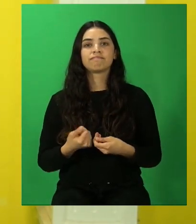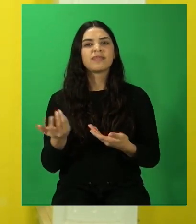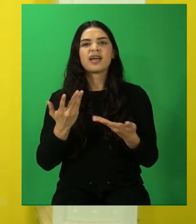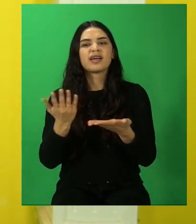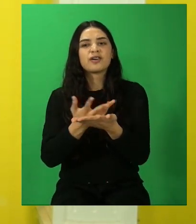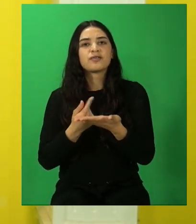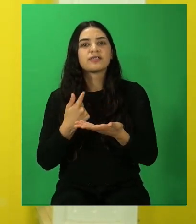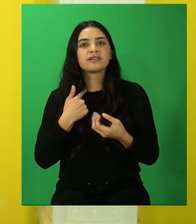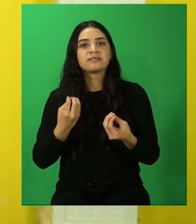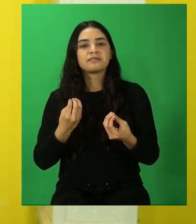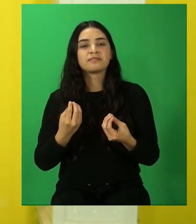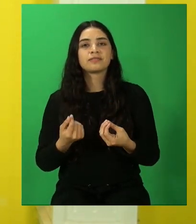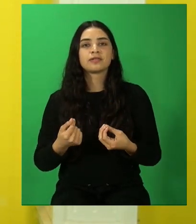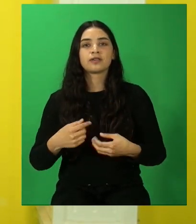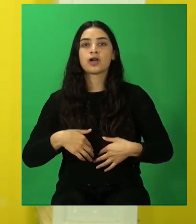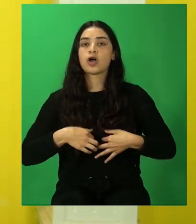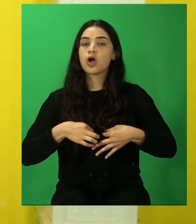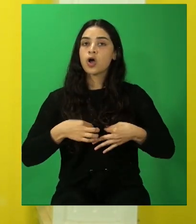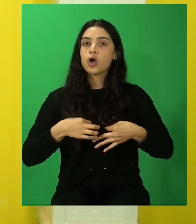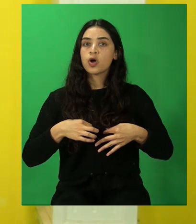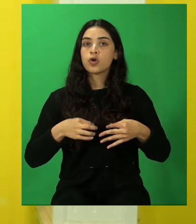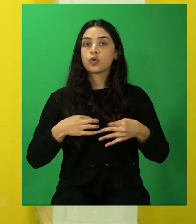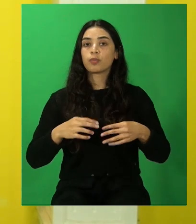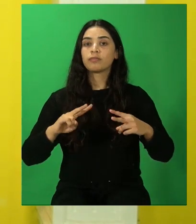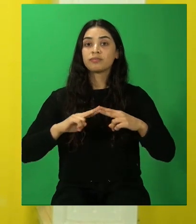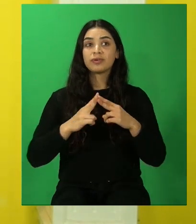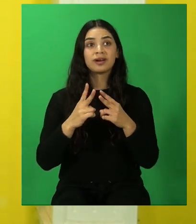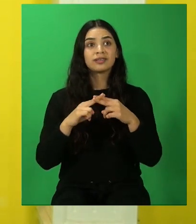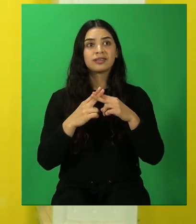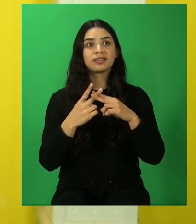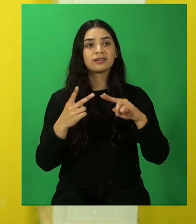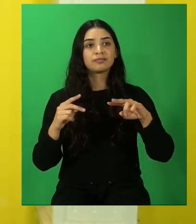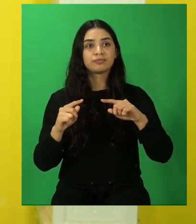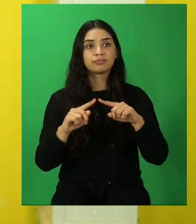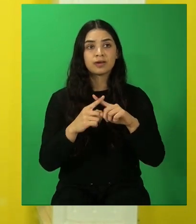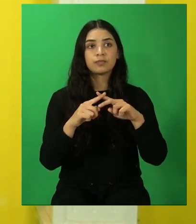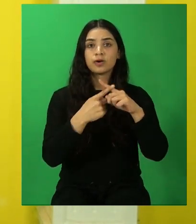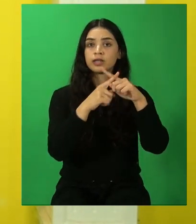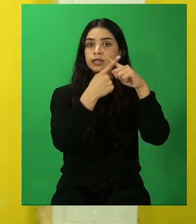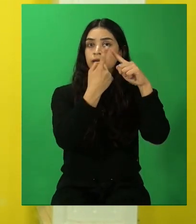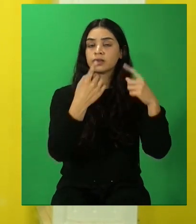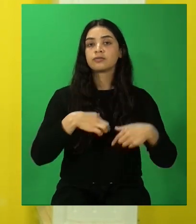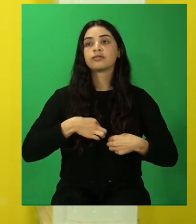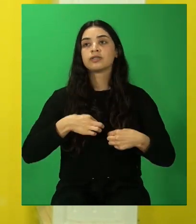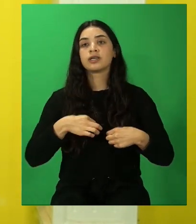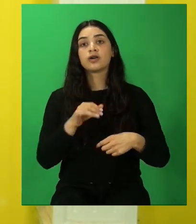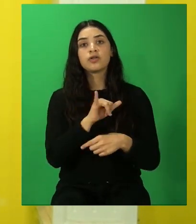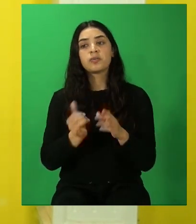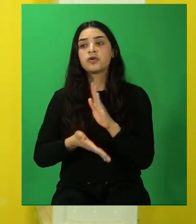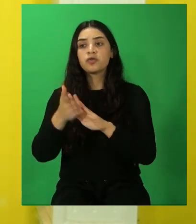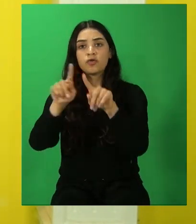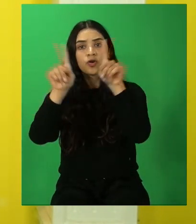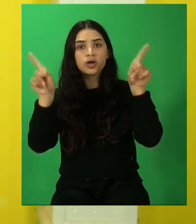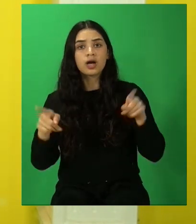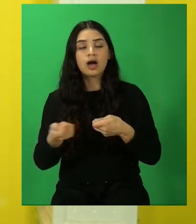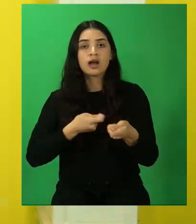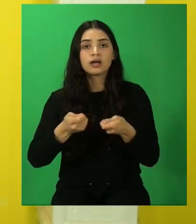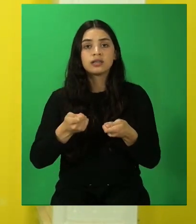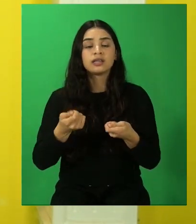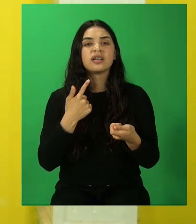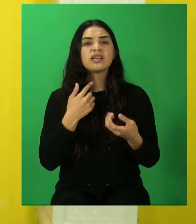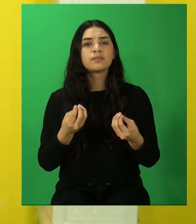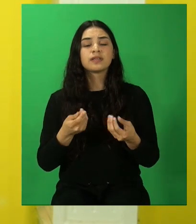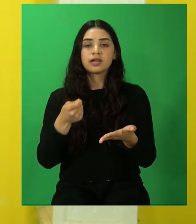algo. ¿Qué voy a obtener? Vamos a tejer un chaleco o yo voy a ir a una tienda y voy a comprar un chaleco que ese va a ser